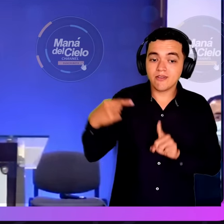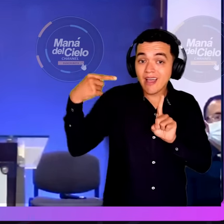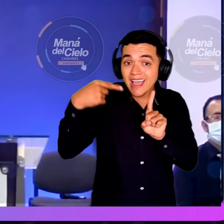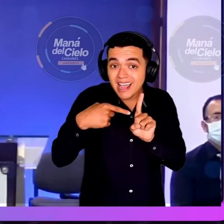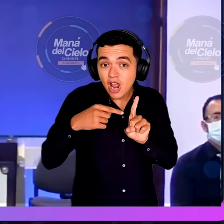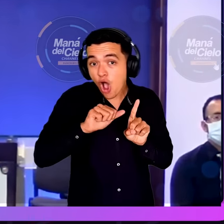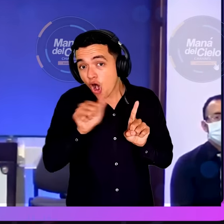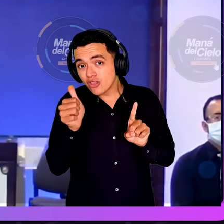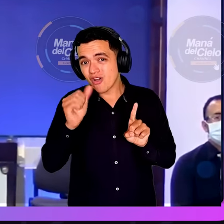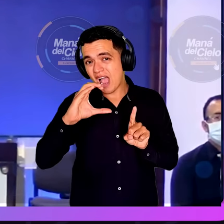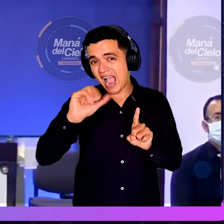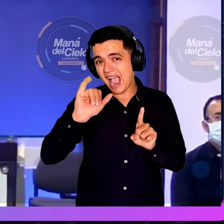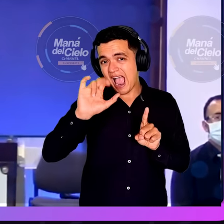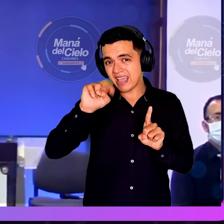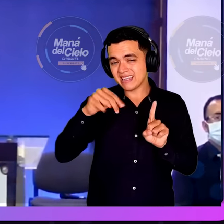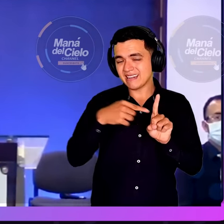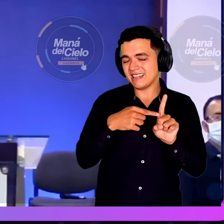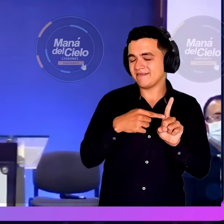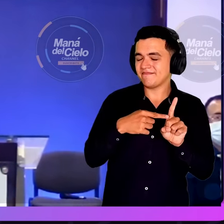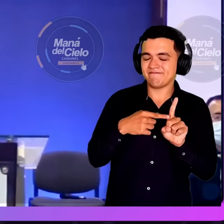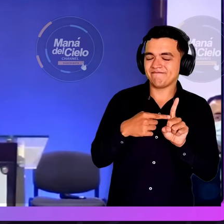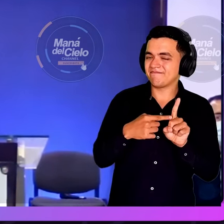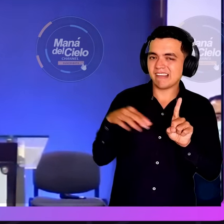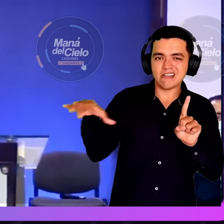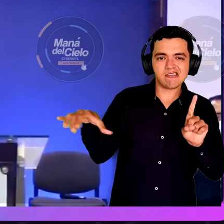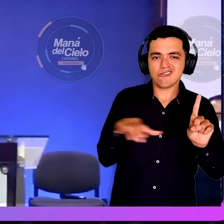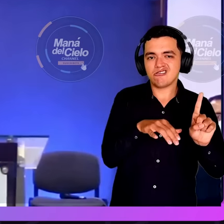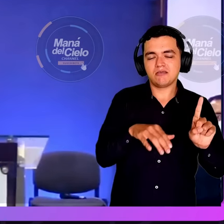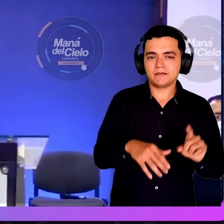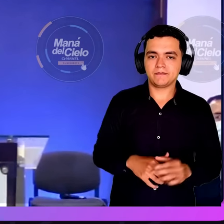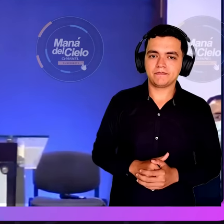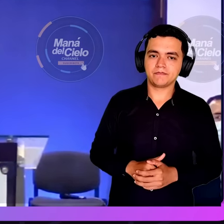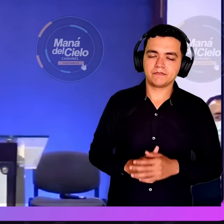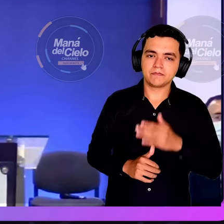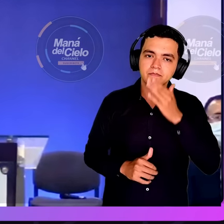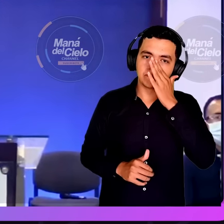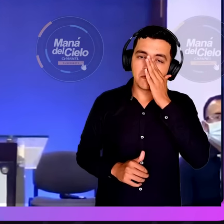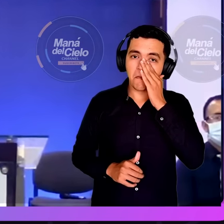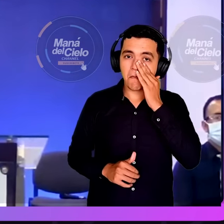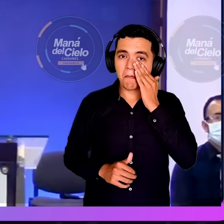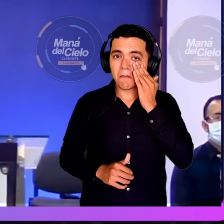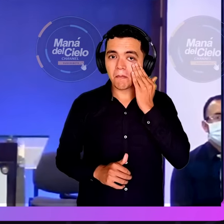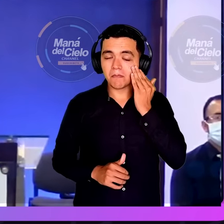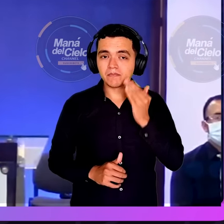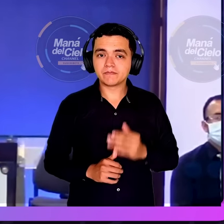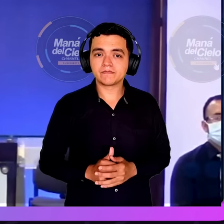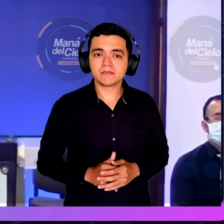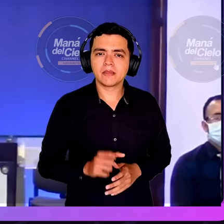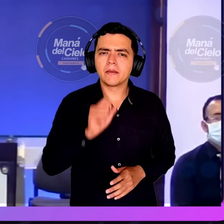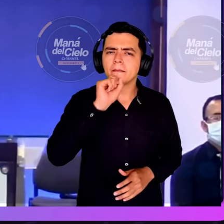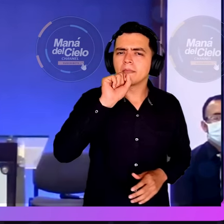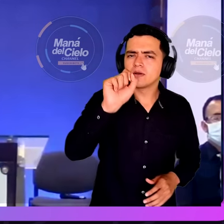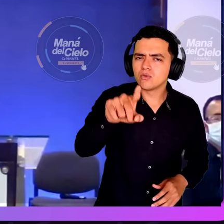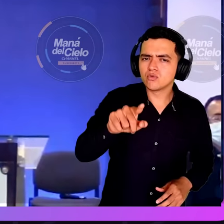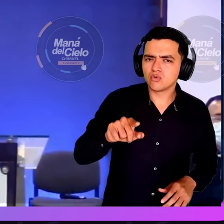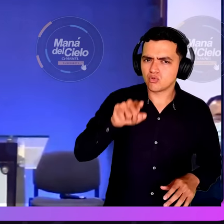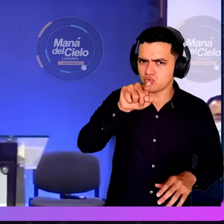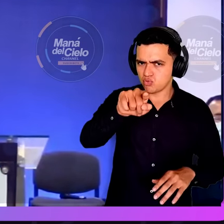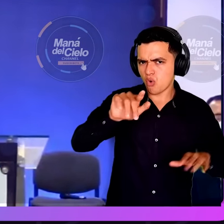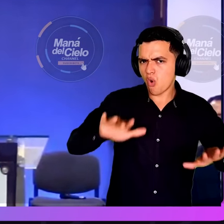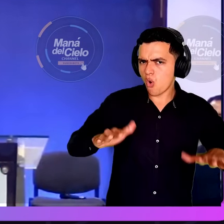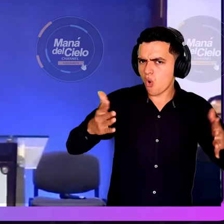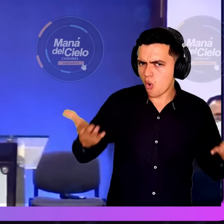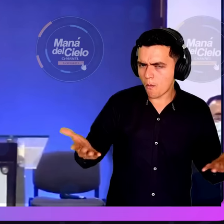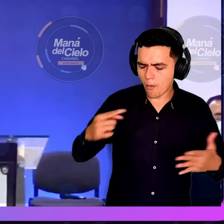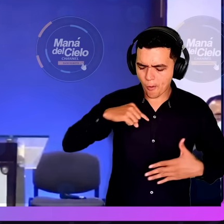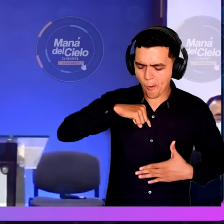no fue una madre en Israel como lo fue Débora. Oh, pero el solo hecho de que diga de que Dios se agradó, suficiente testimonio para ir al